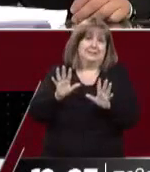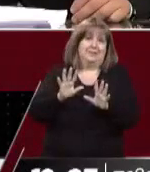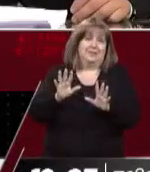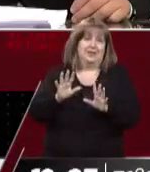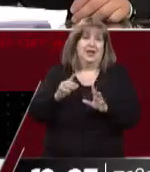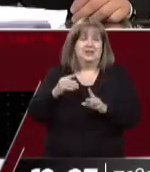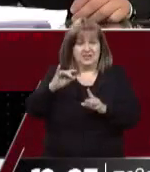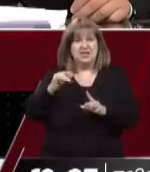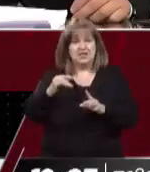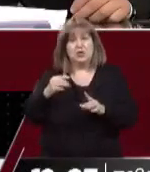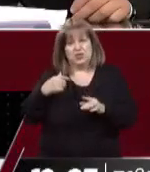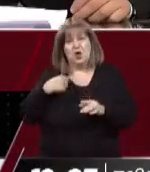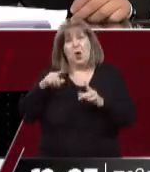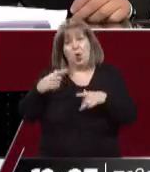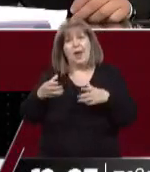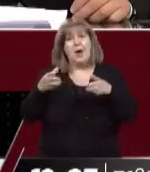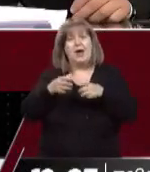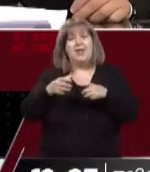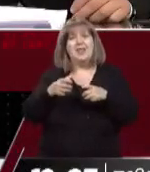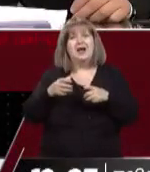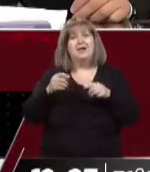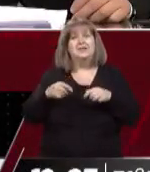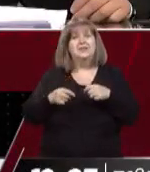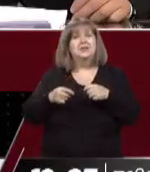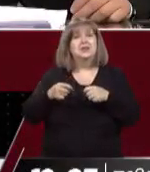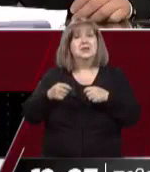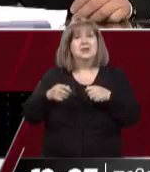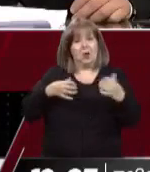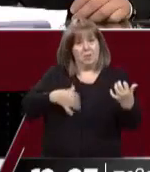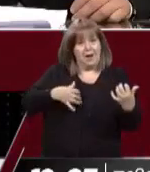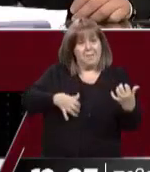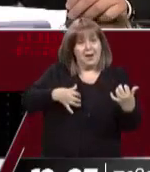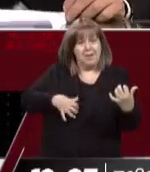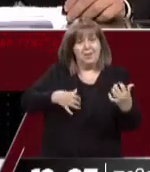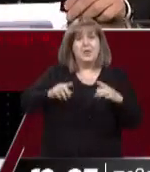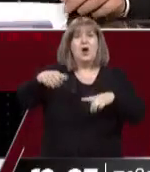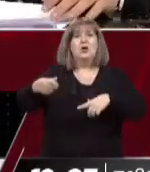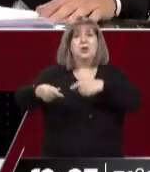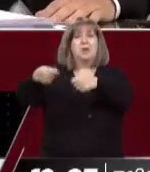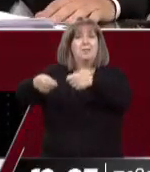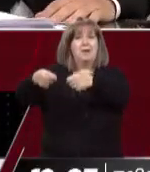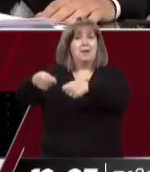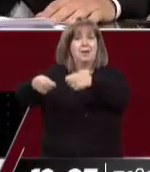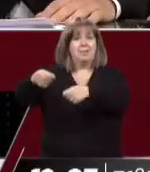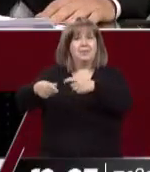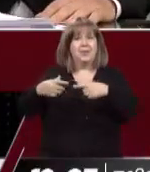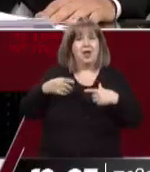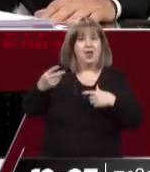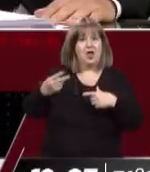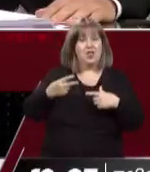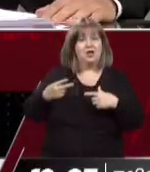le dije, sí, yo toco en Hey Oliver, soy bajista, mi compañero le dice, sí, soy baterista en Sullivan, ah, bueno, bajista